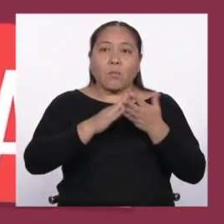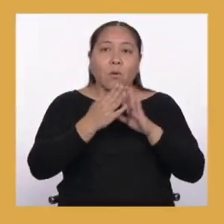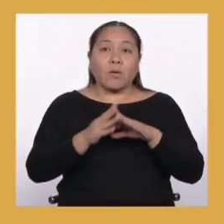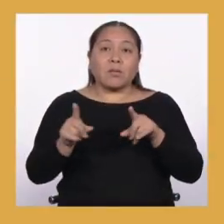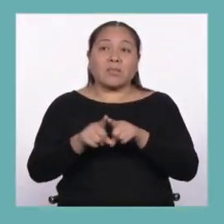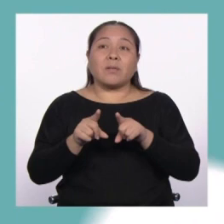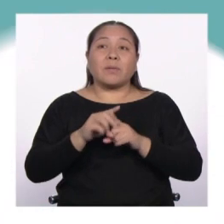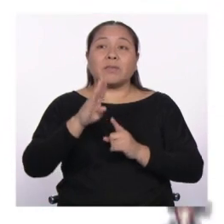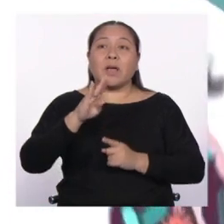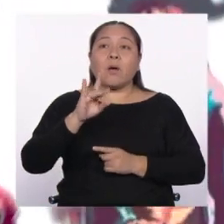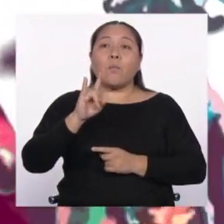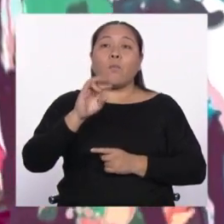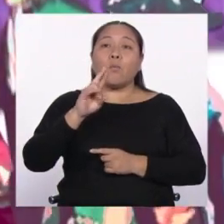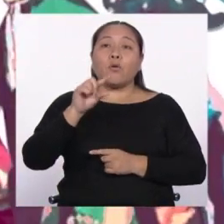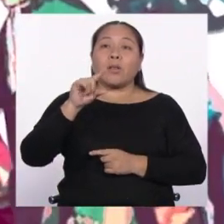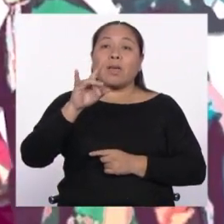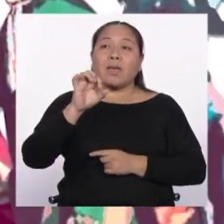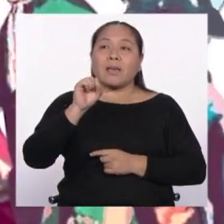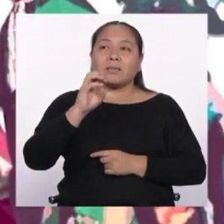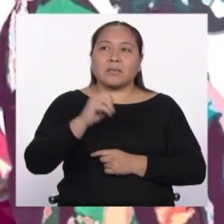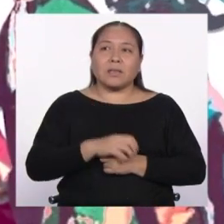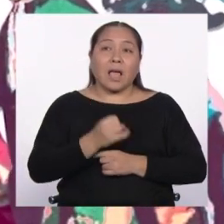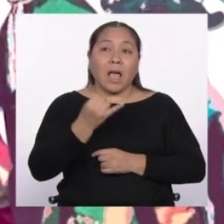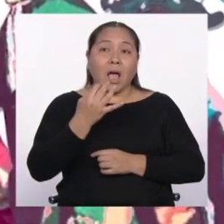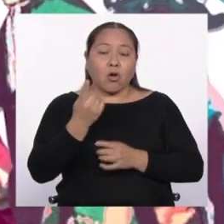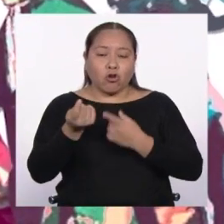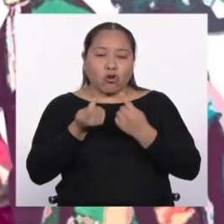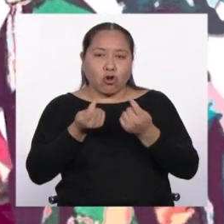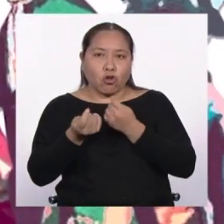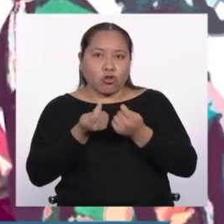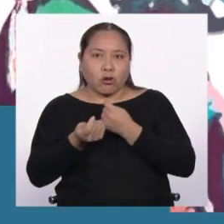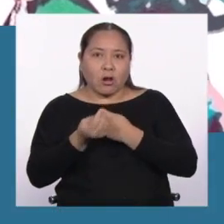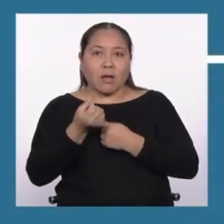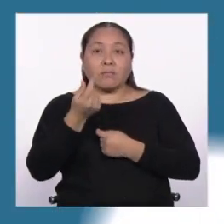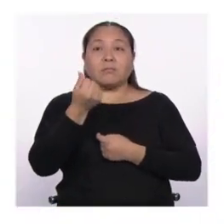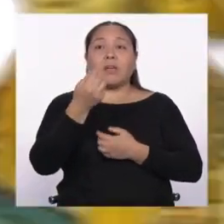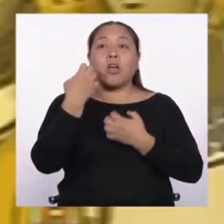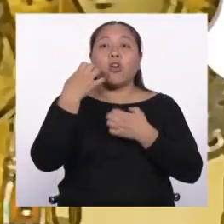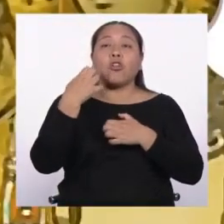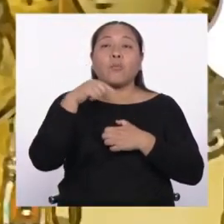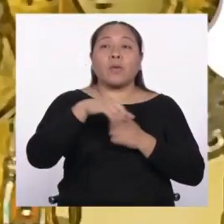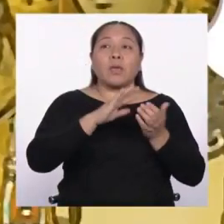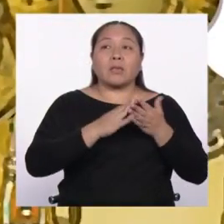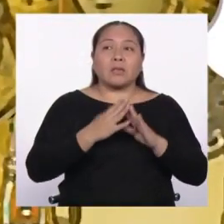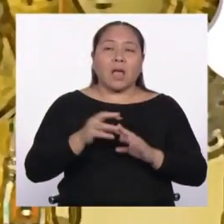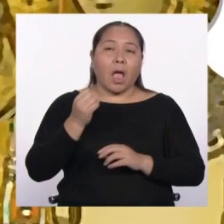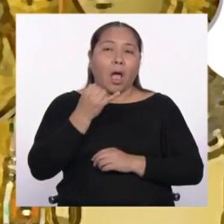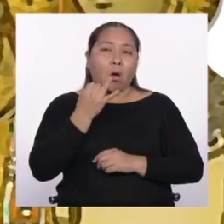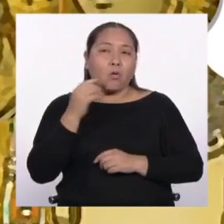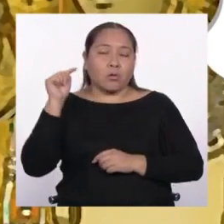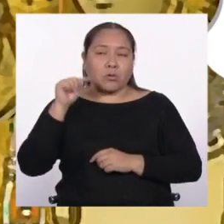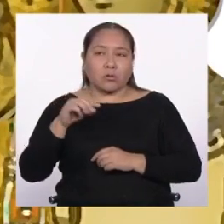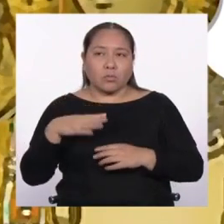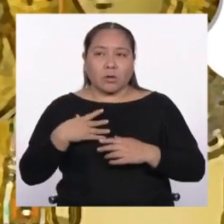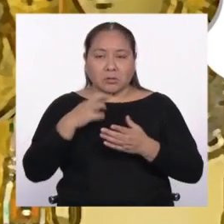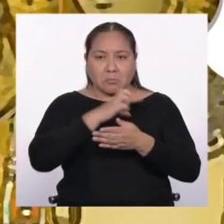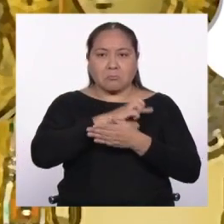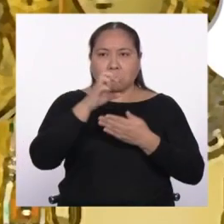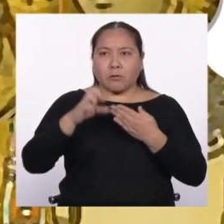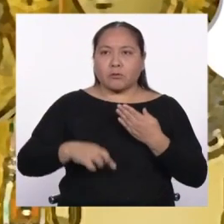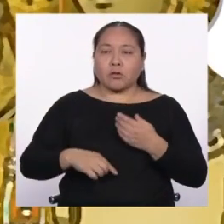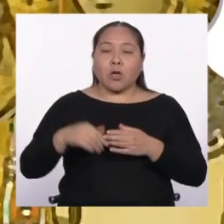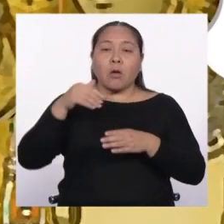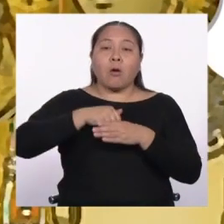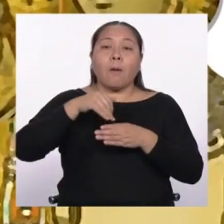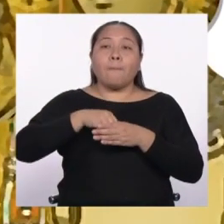burgueses. Algunos eran los que controlaban la economía de las ciudades. En algunos casos podían ser profesionales,